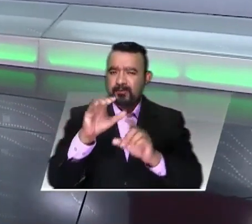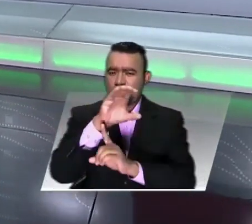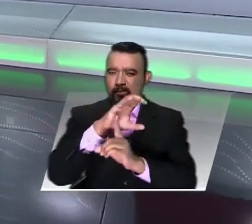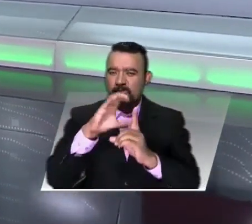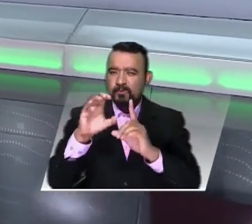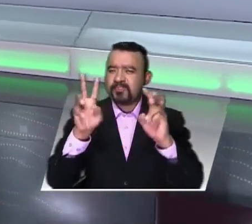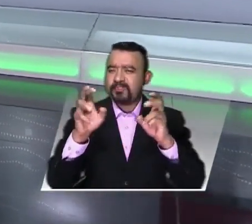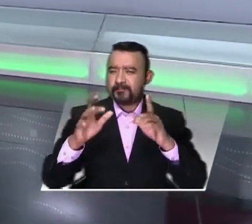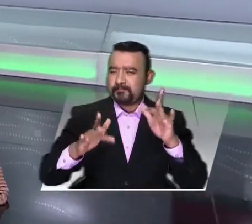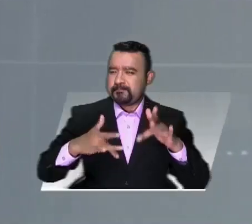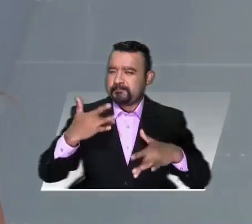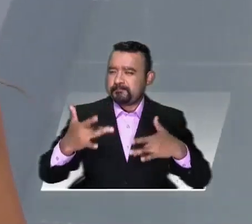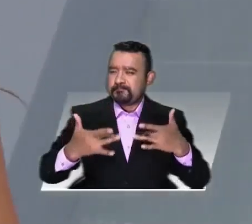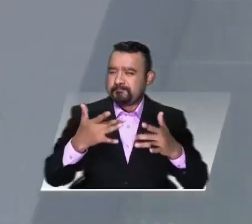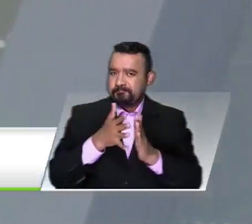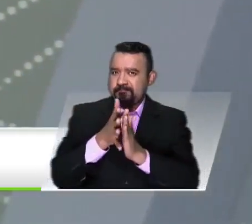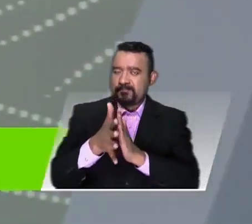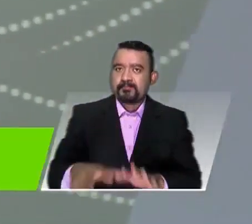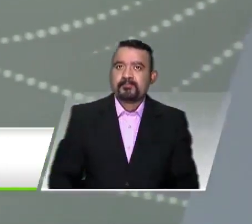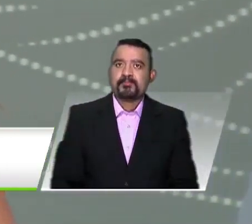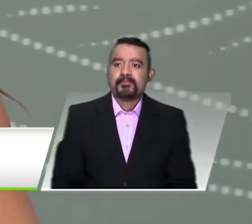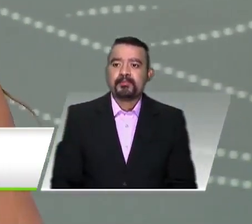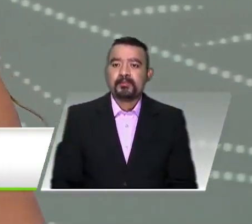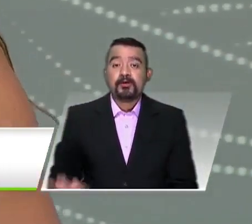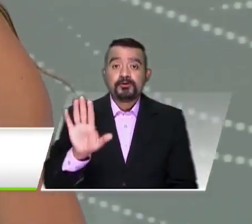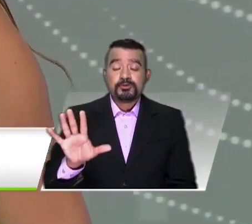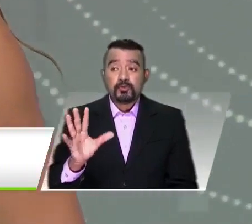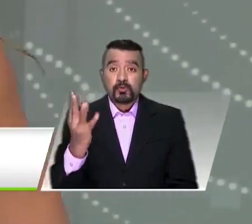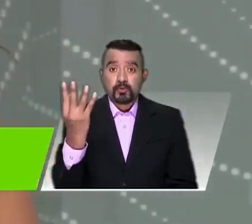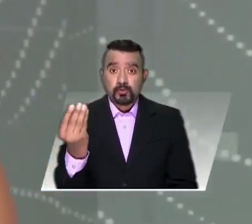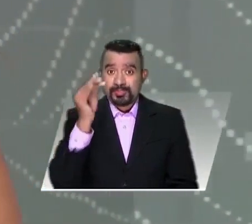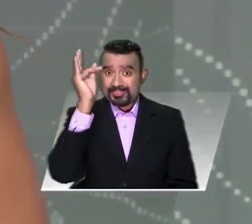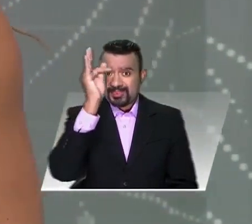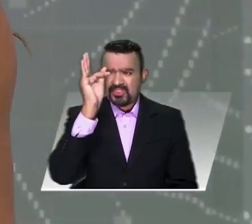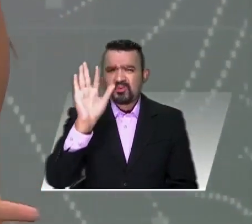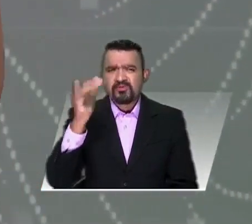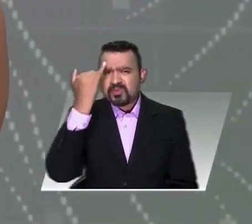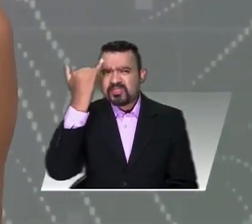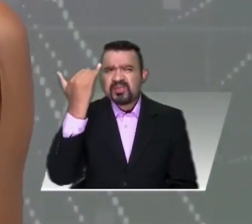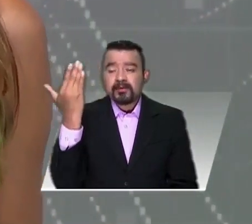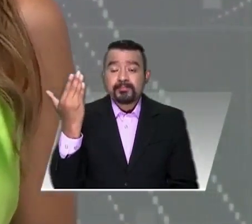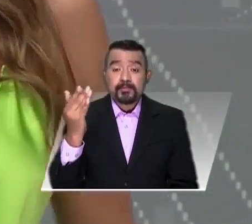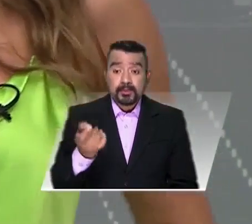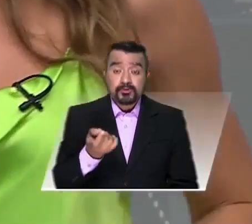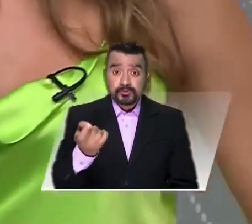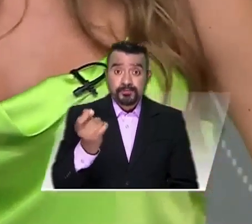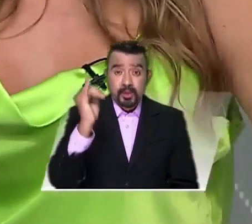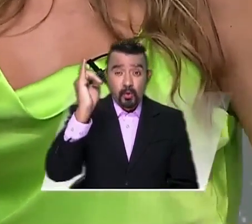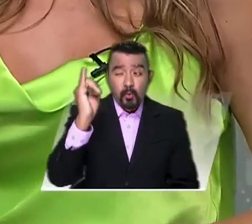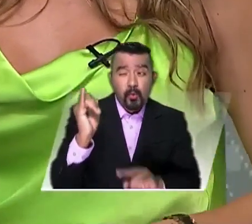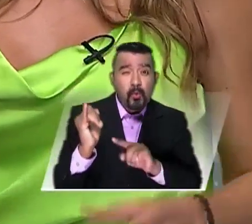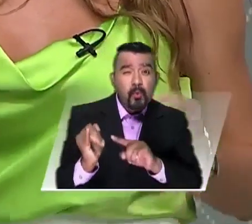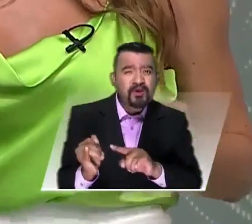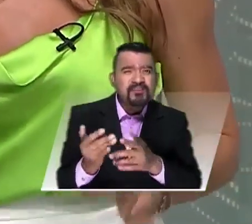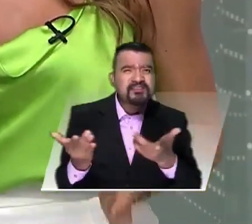entretenimiento. Teleantioquia le sigue apostando a los contenidos que emocionan. Por eso, todos los jueves llega a nuestro canal La Lucha